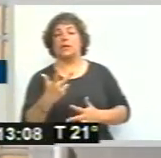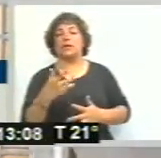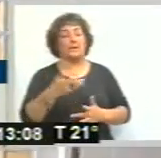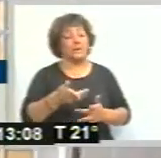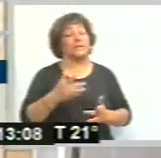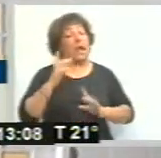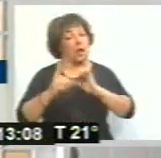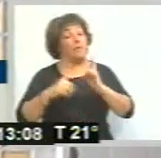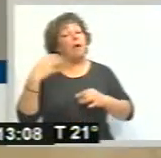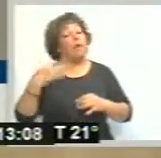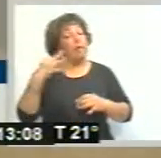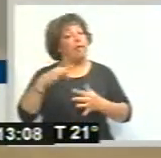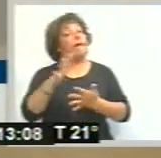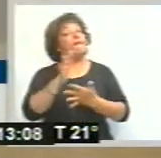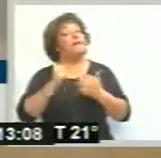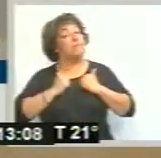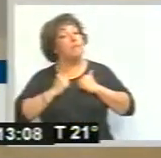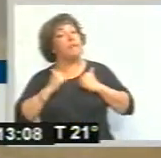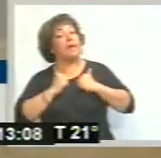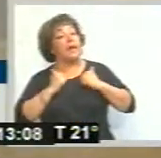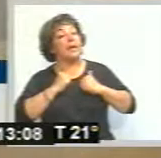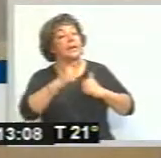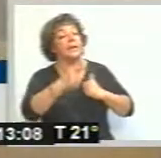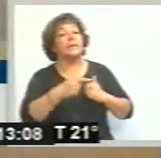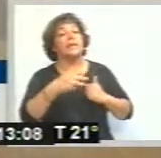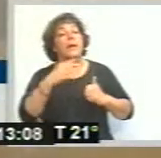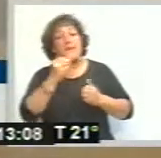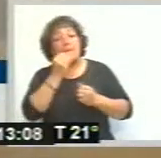tengan que esperar que esa mejoría se vaya